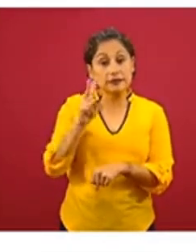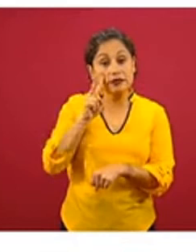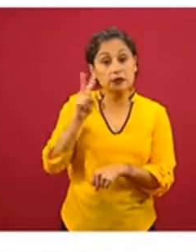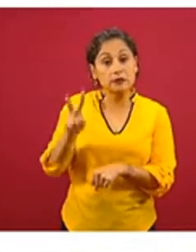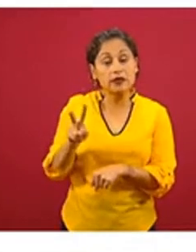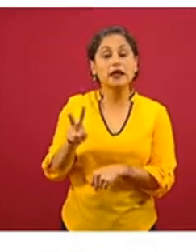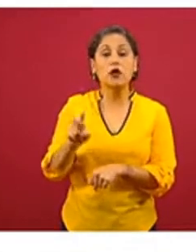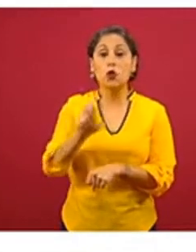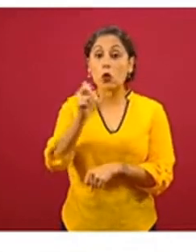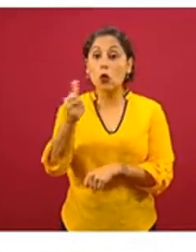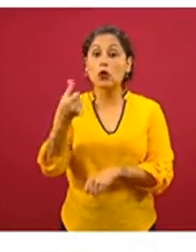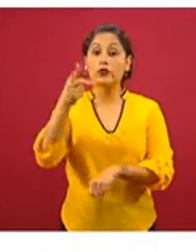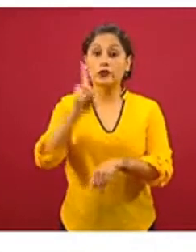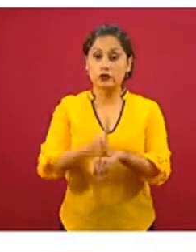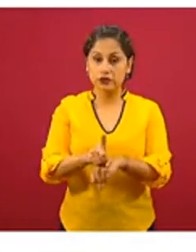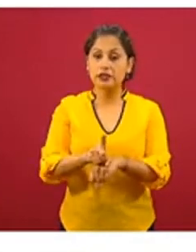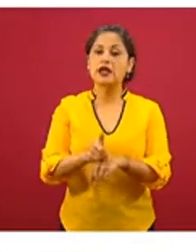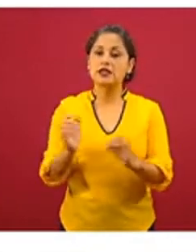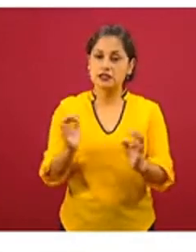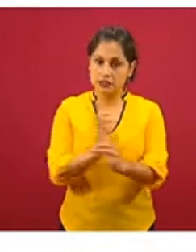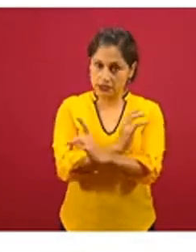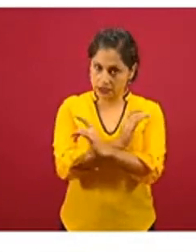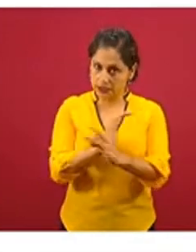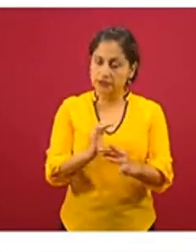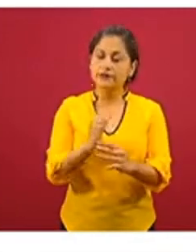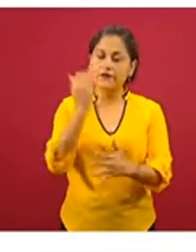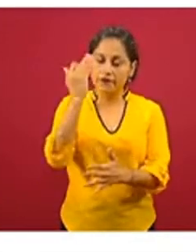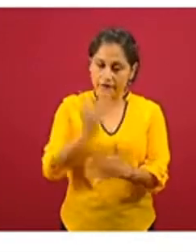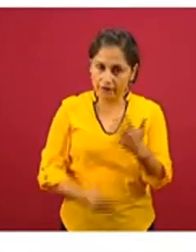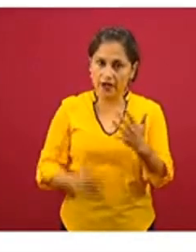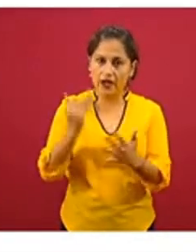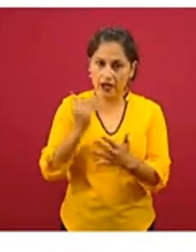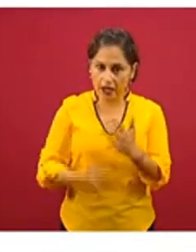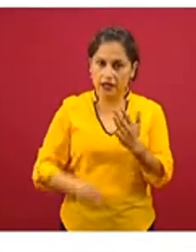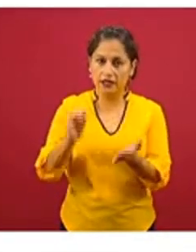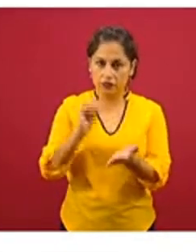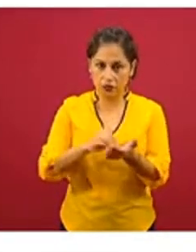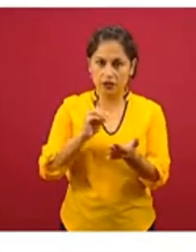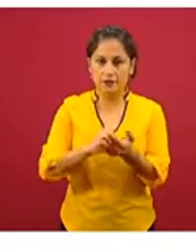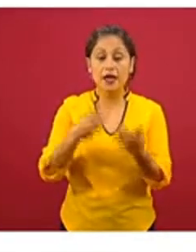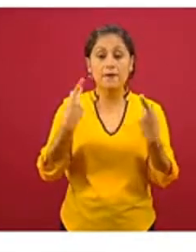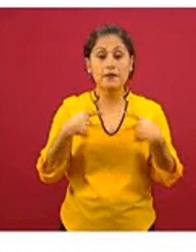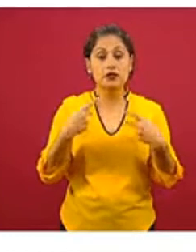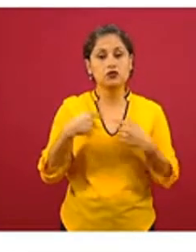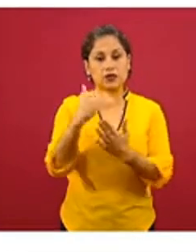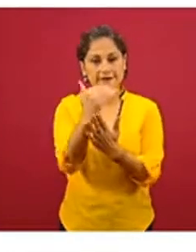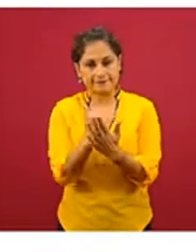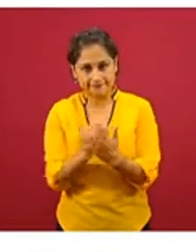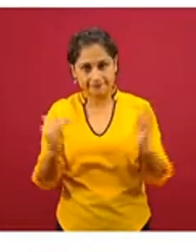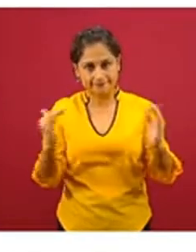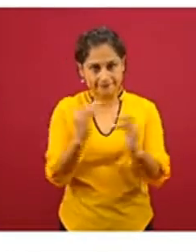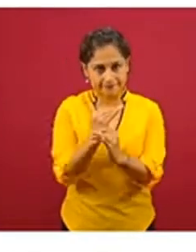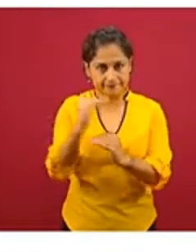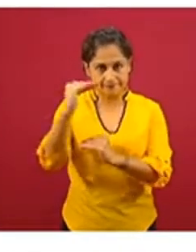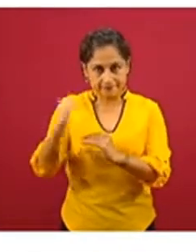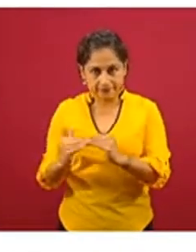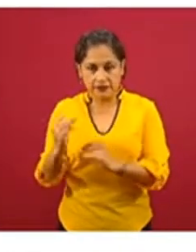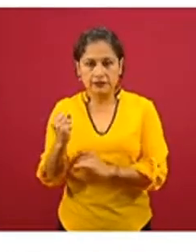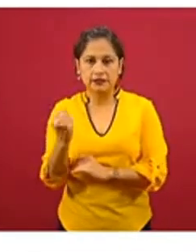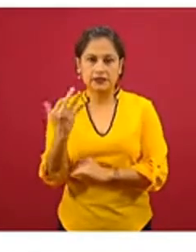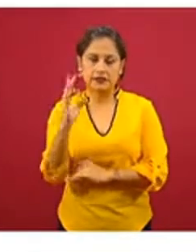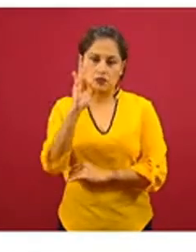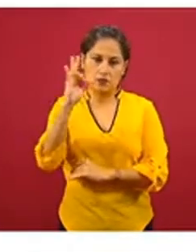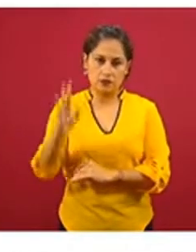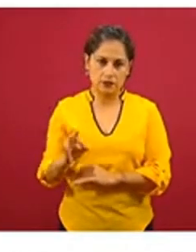que la gente pueda disminuir la movilidad para lograr esta meta del 65% disminuido. Los últimos 4, por